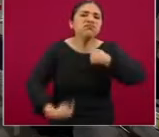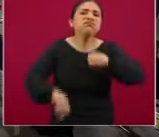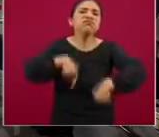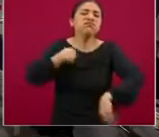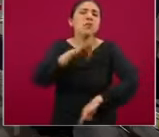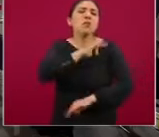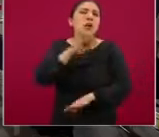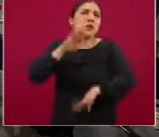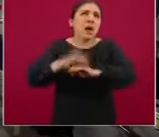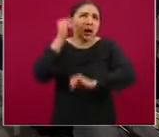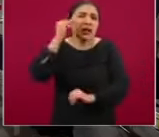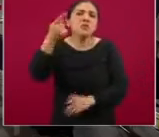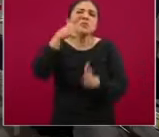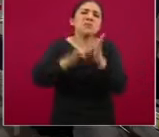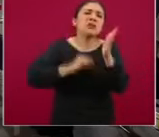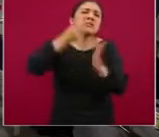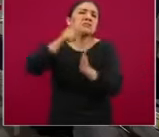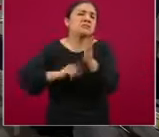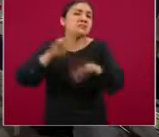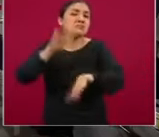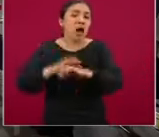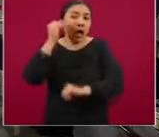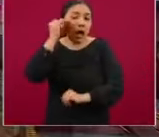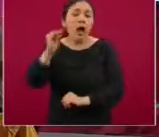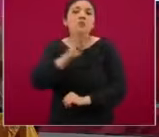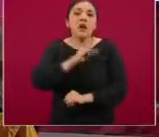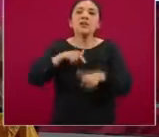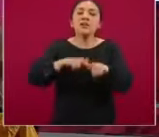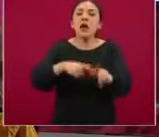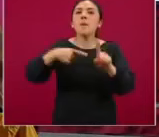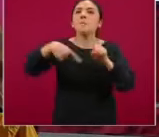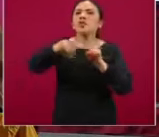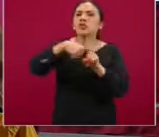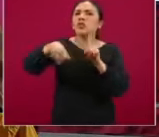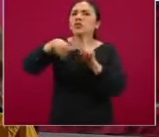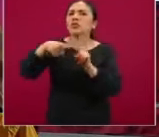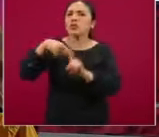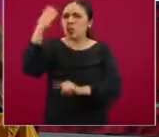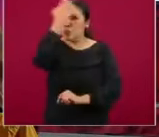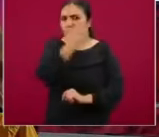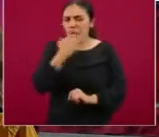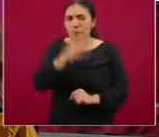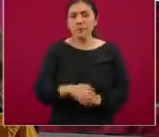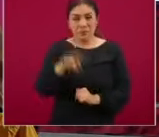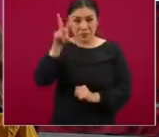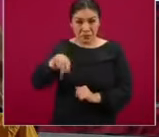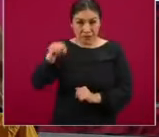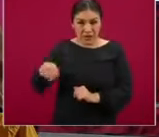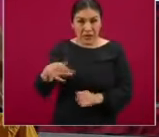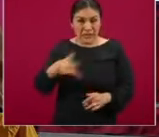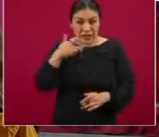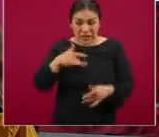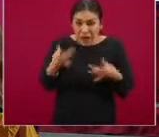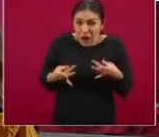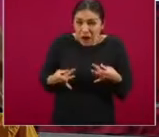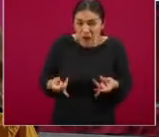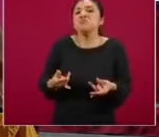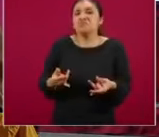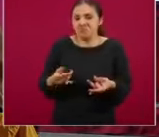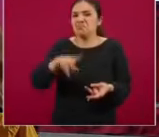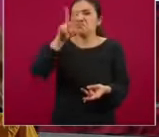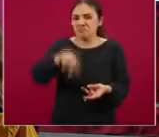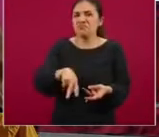durar meses y la prueba podría seguir saliendo positiva. Si bien es cierto tienen una alta sensibilidad,